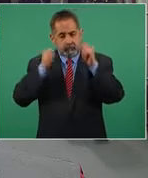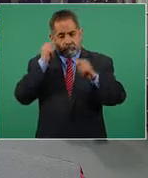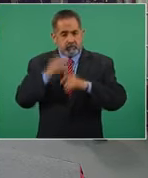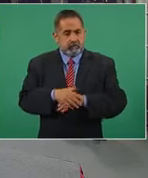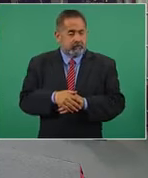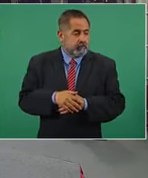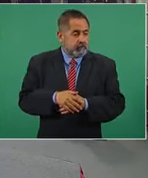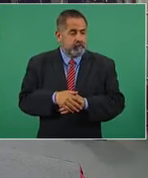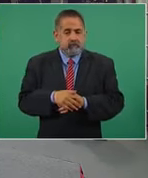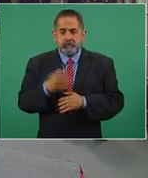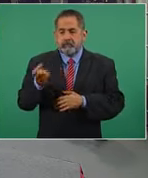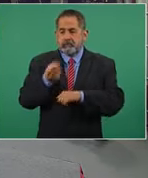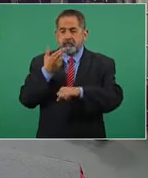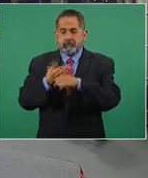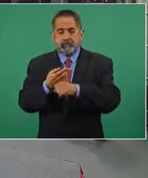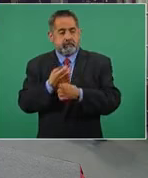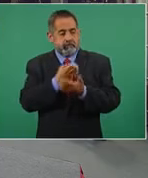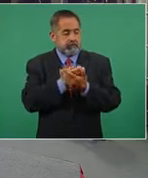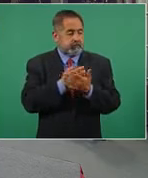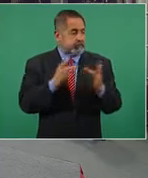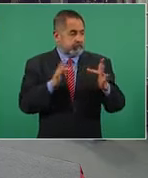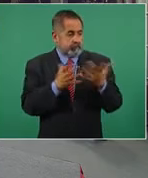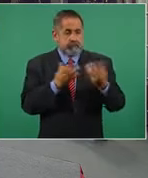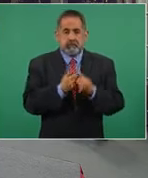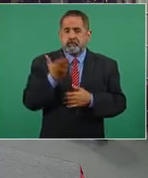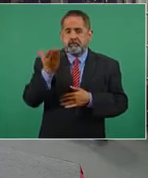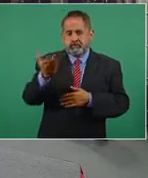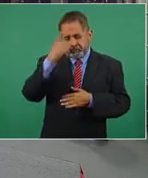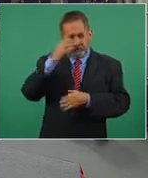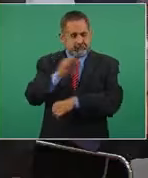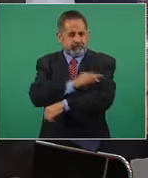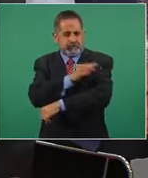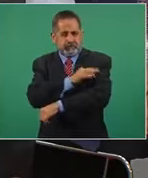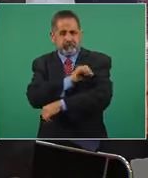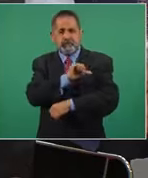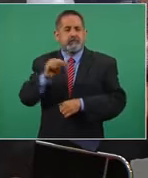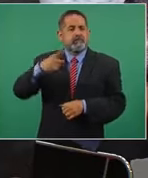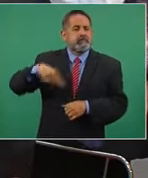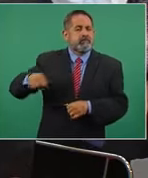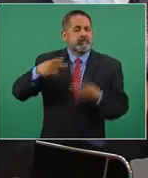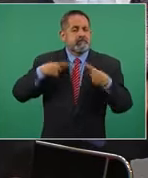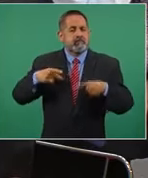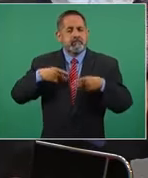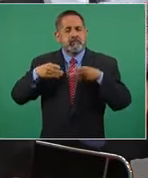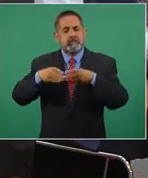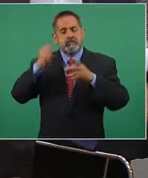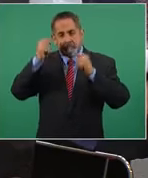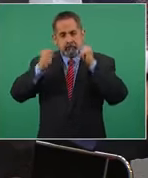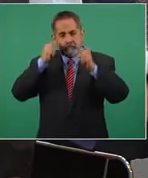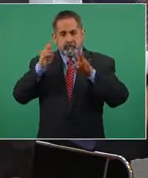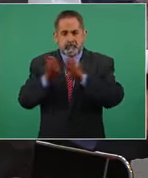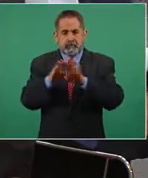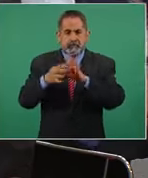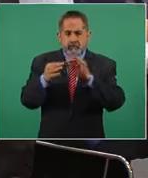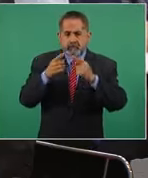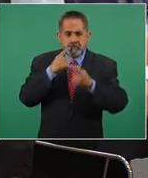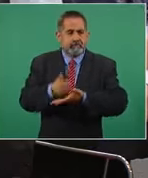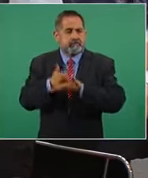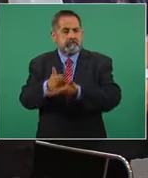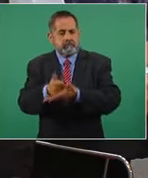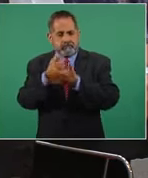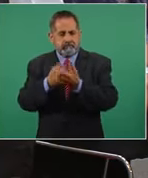la Secretaría de Economía para solicitarle a usted que se vacune a personal que tiene que ver con áreas turísticas para que ayuden precisamente